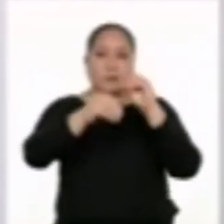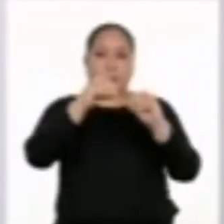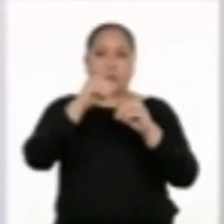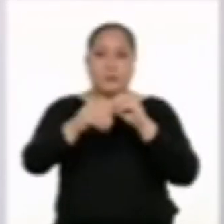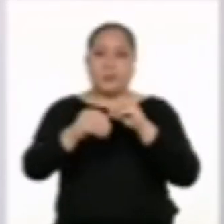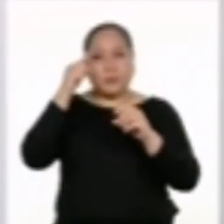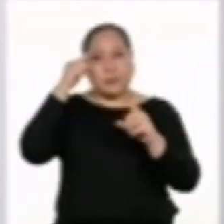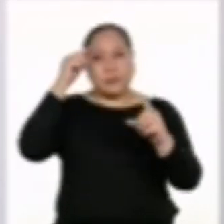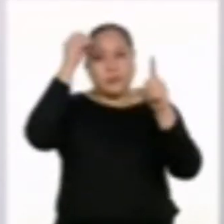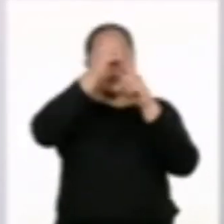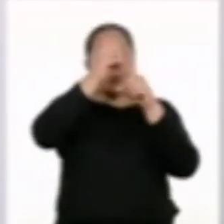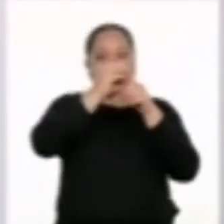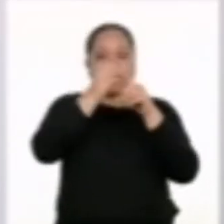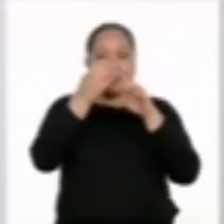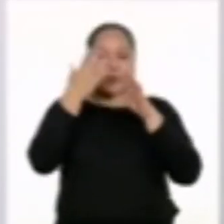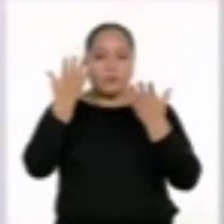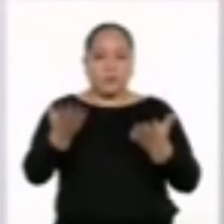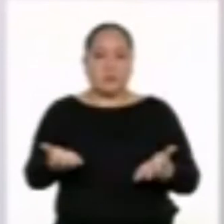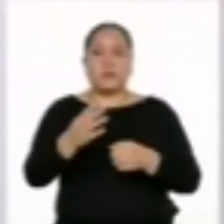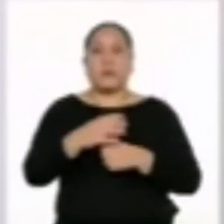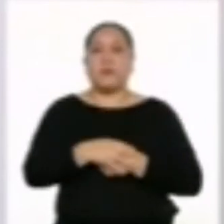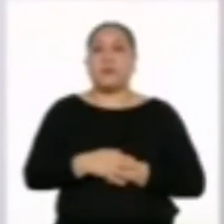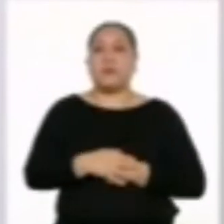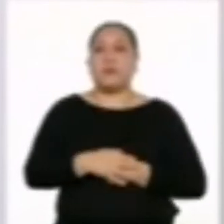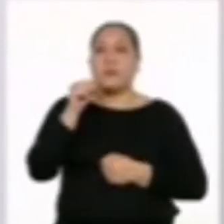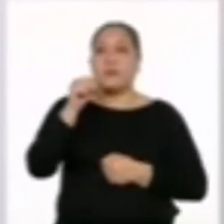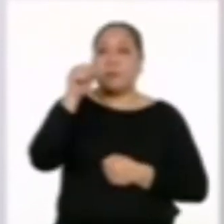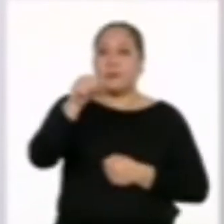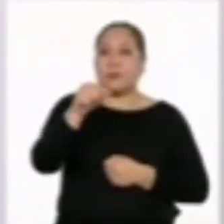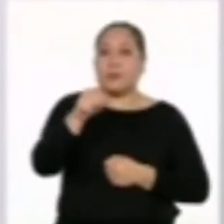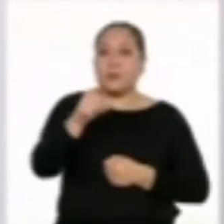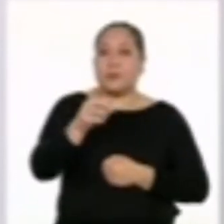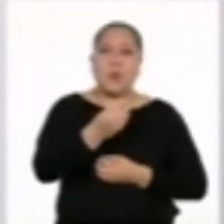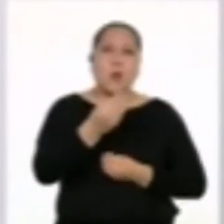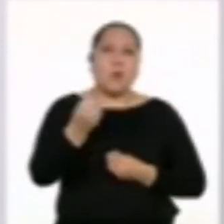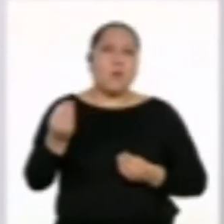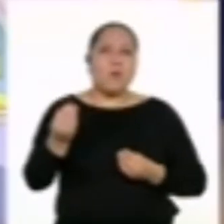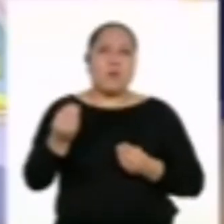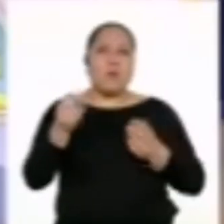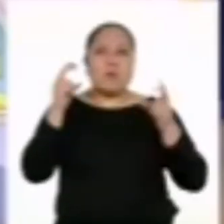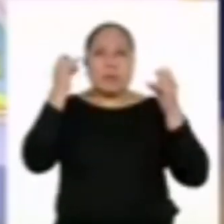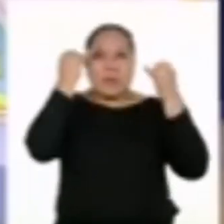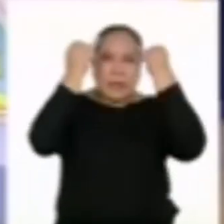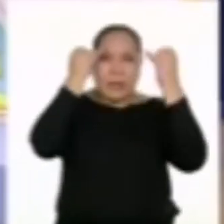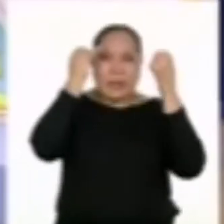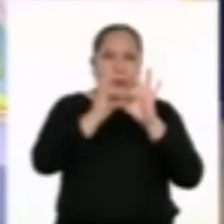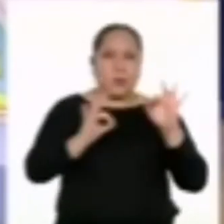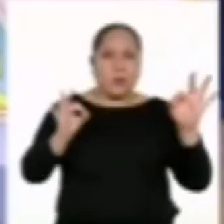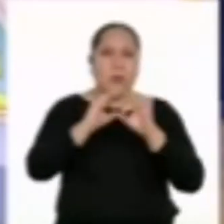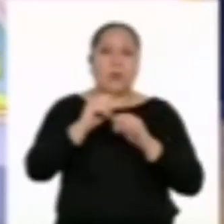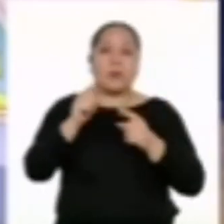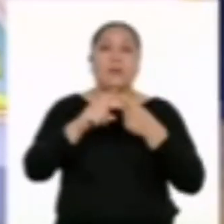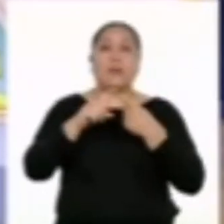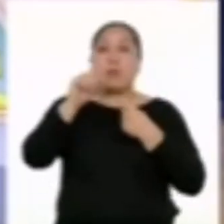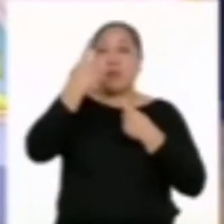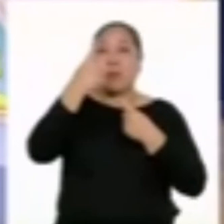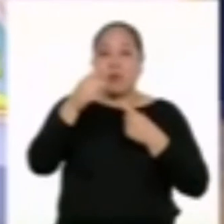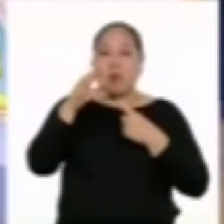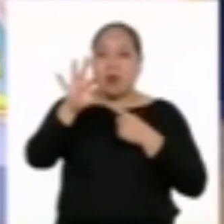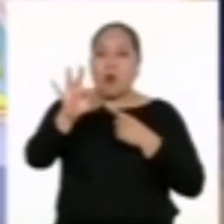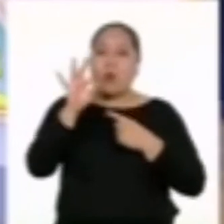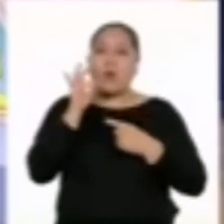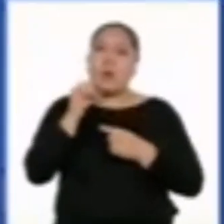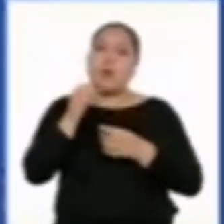planteamiento de nuestra propuesta de trabajo, en el que tenemos que considerar varios puntos clave. El primero es identificar